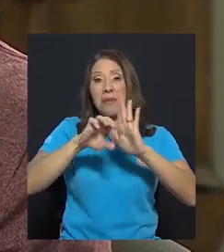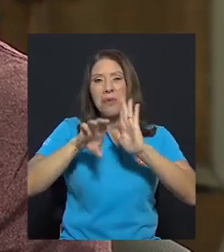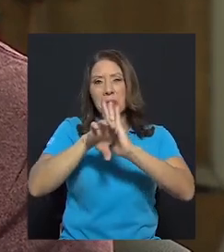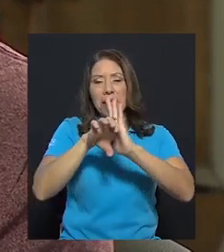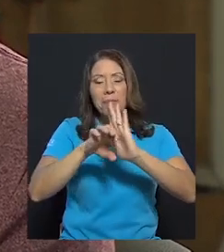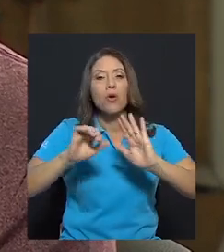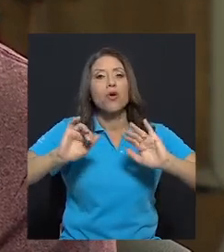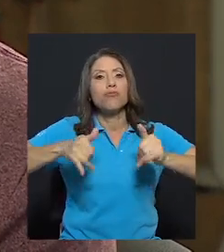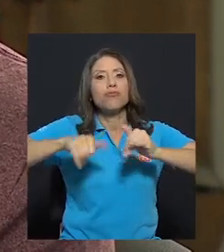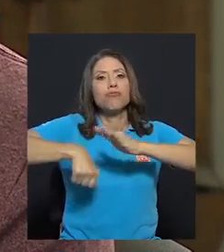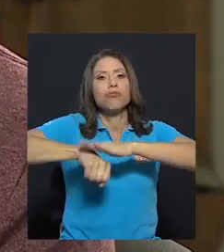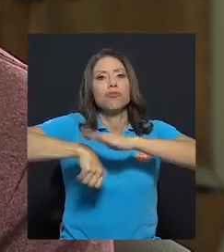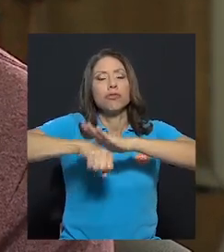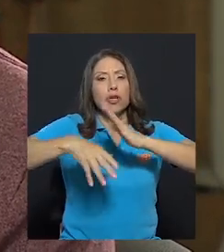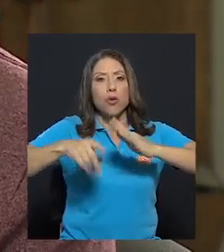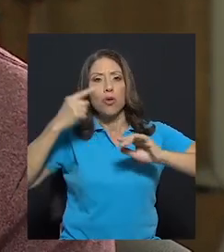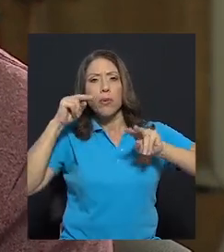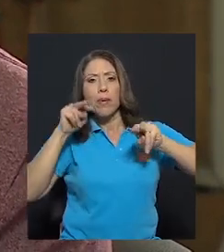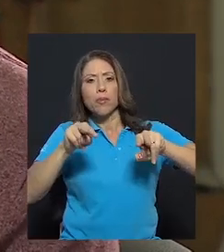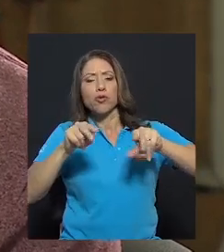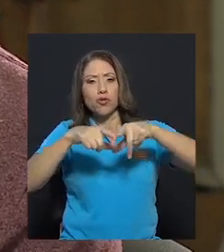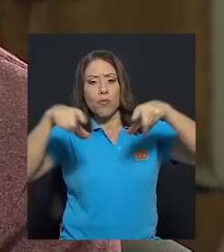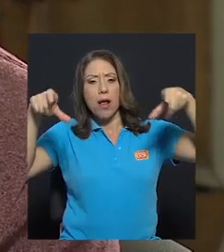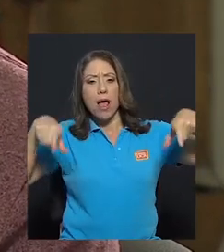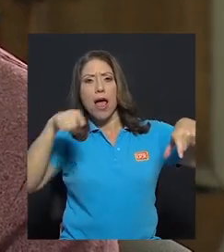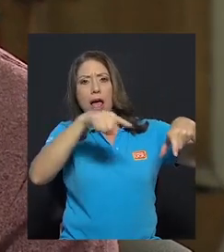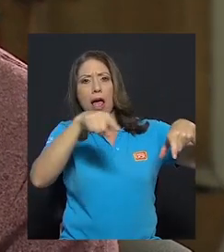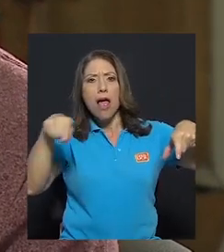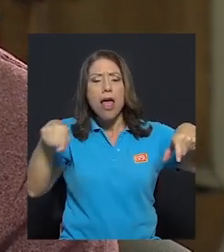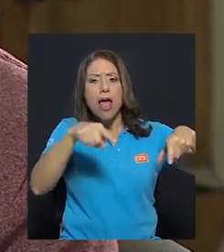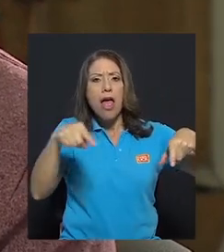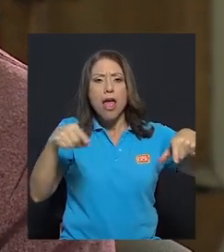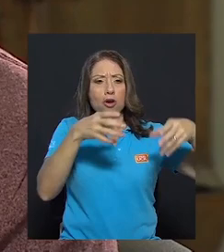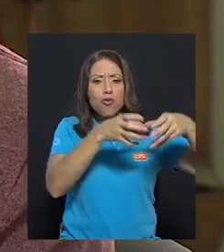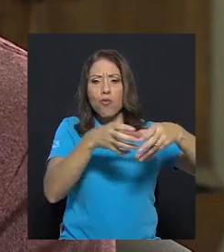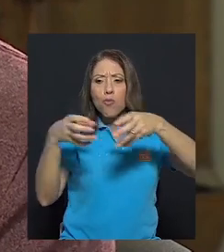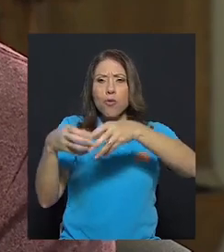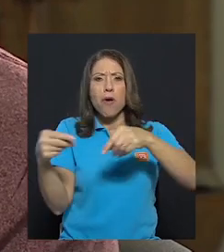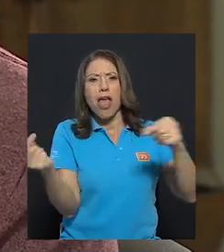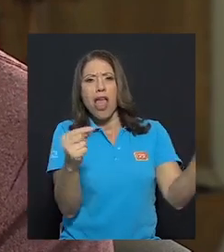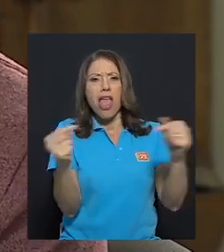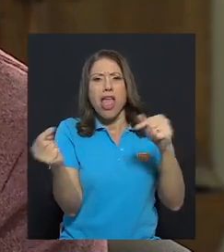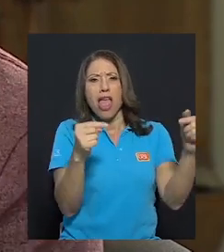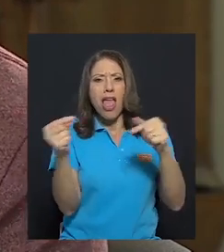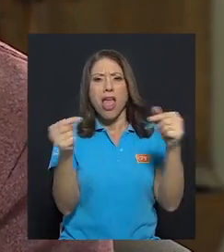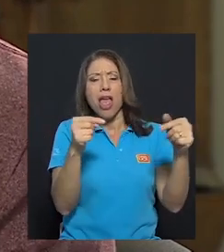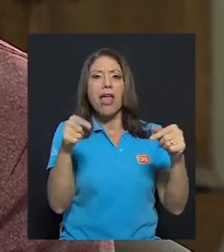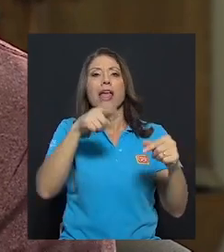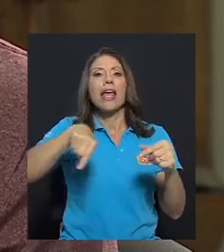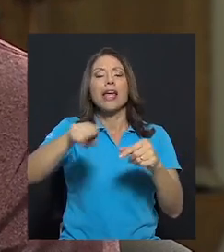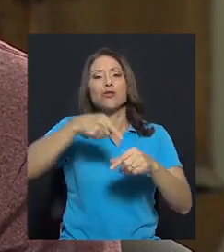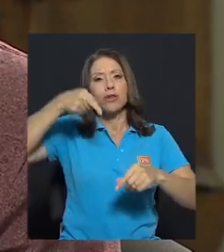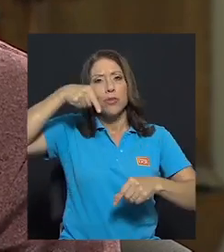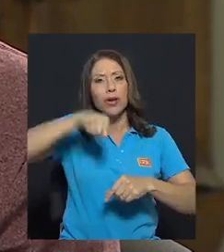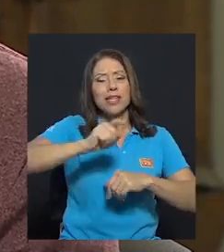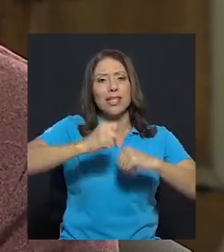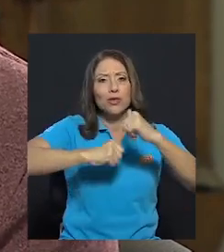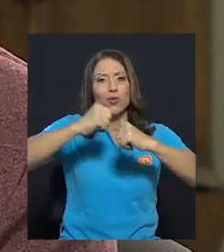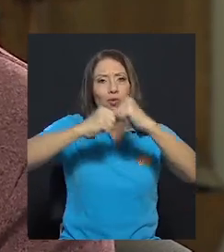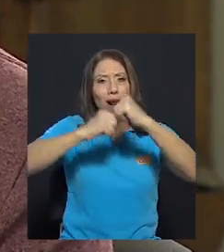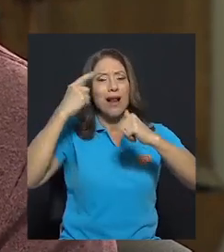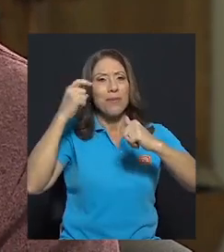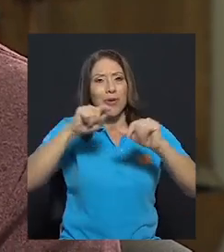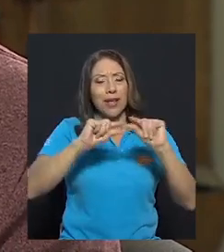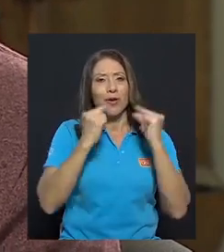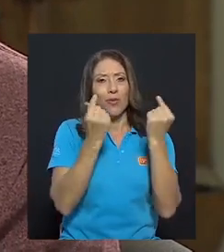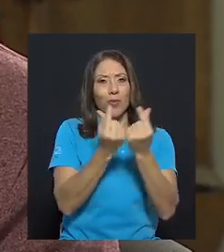cuando hay disputas entre ambas bandas de los equipos. Eso es violencia estructural porque es una violencia en colectivo. Luego la